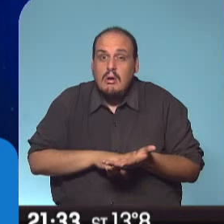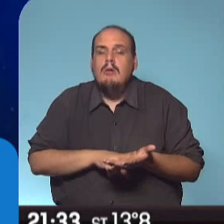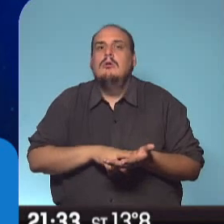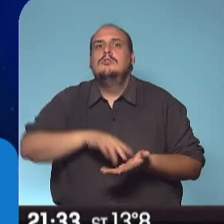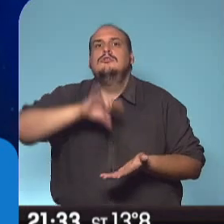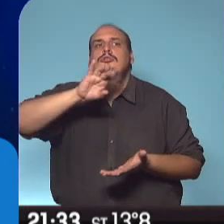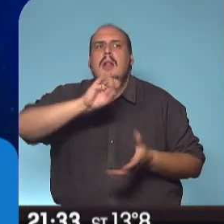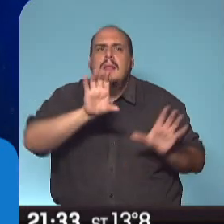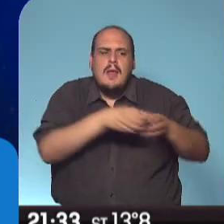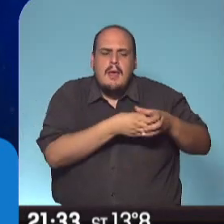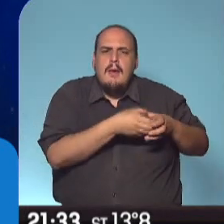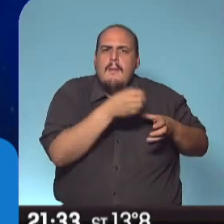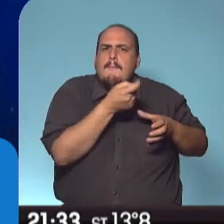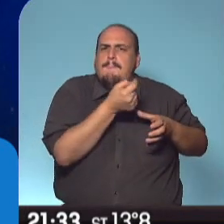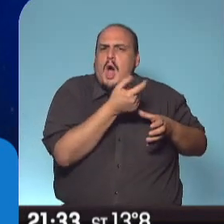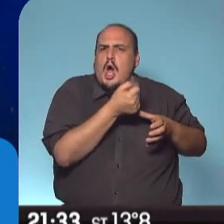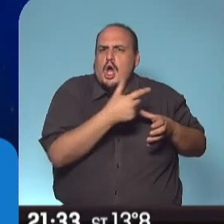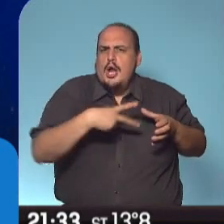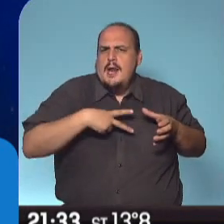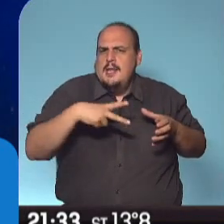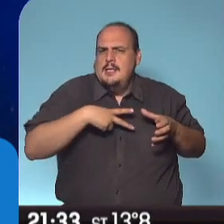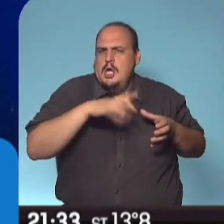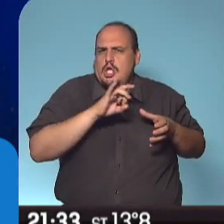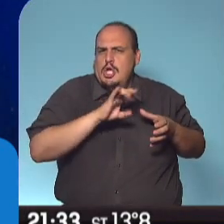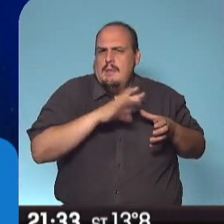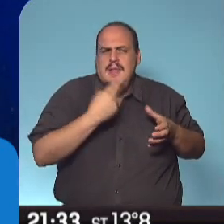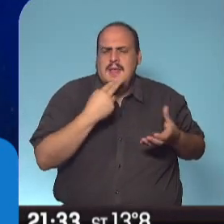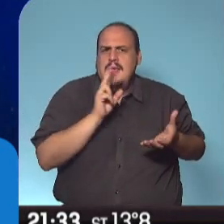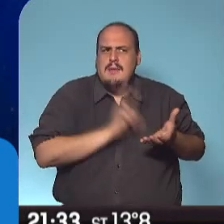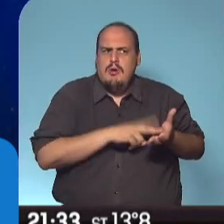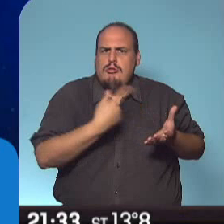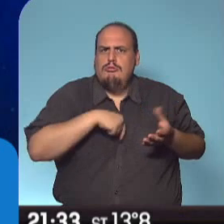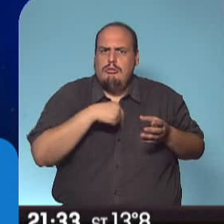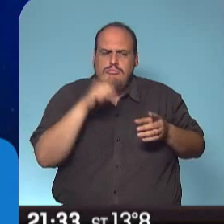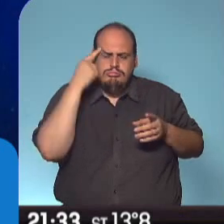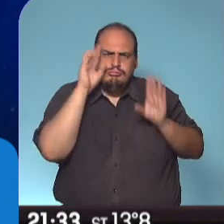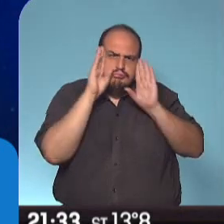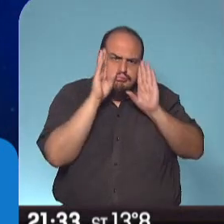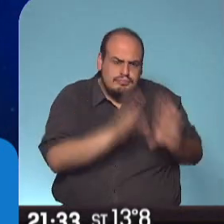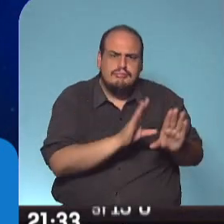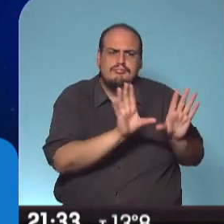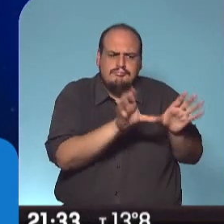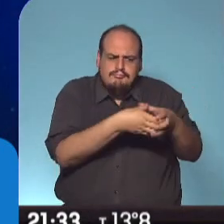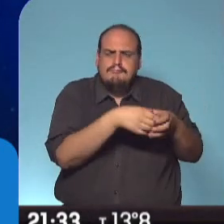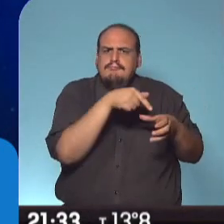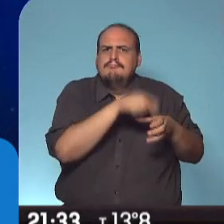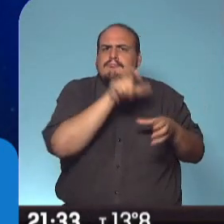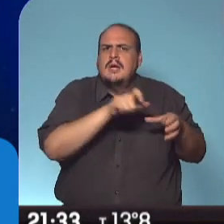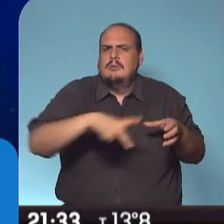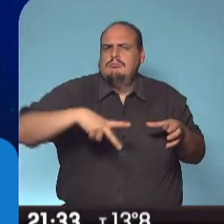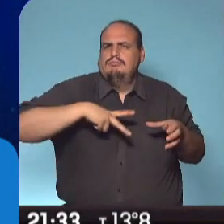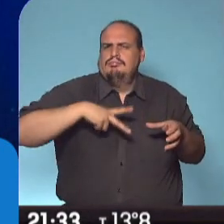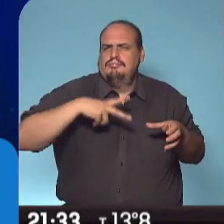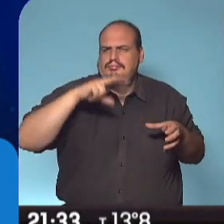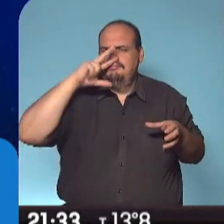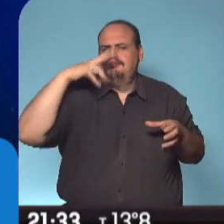muy poca gente. Es un tributo que lo estamos pensando, vuelvo a repetir, para las grandes